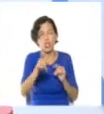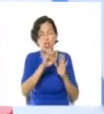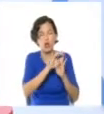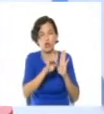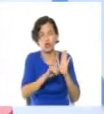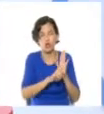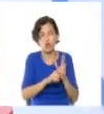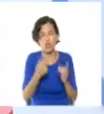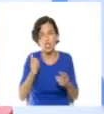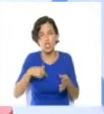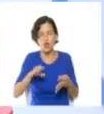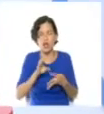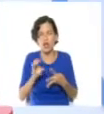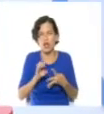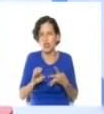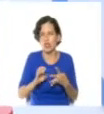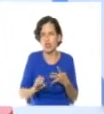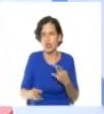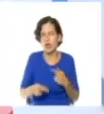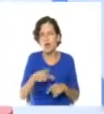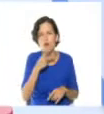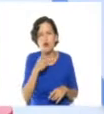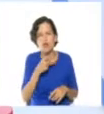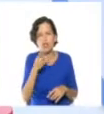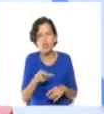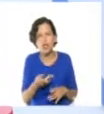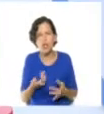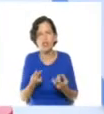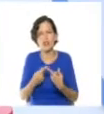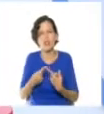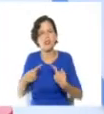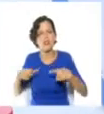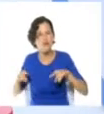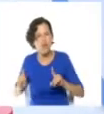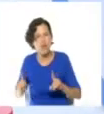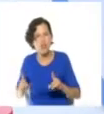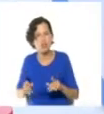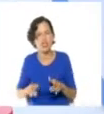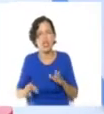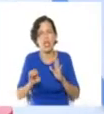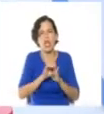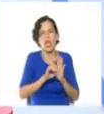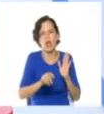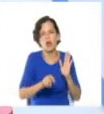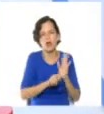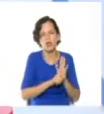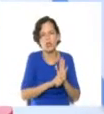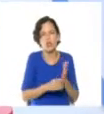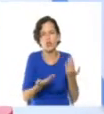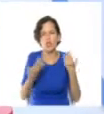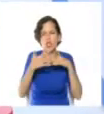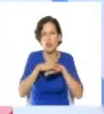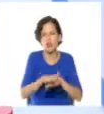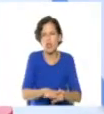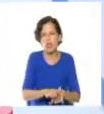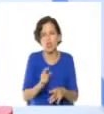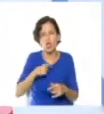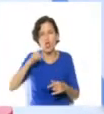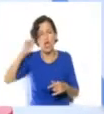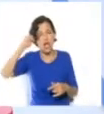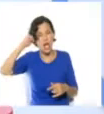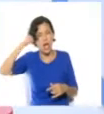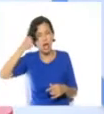constitución tenía una característica política totalmente diferente. Era la constitución de la integración.